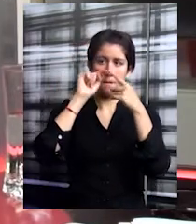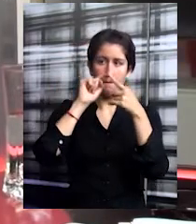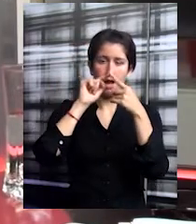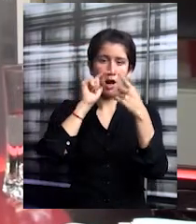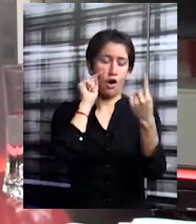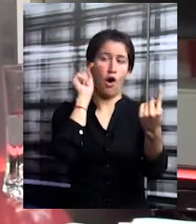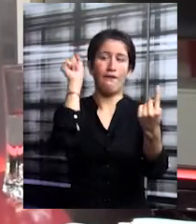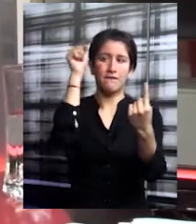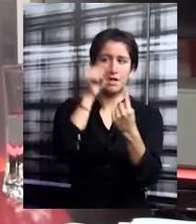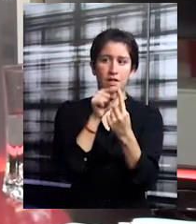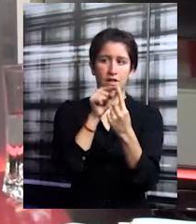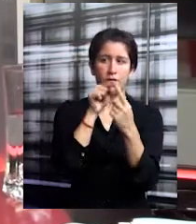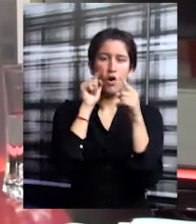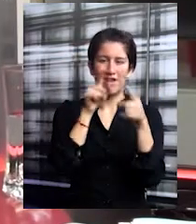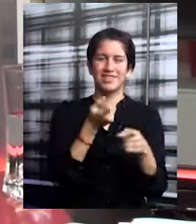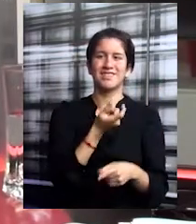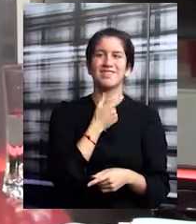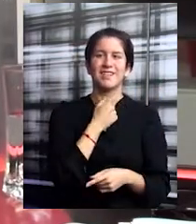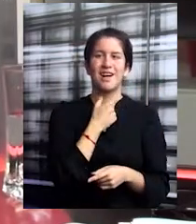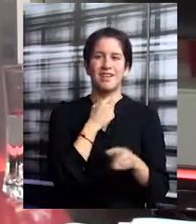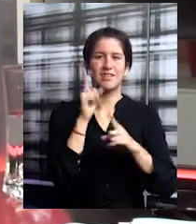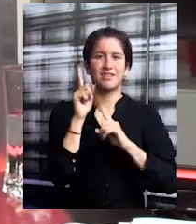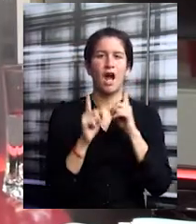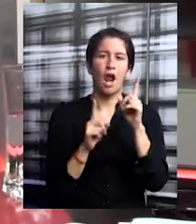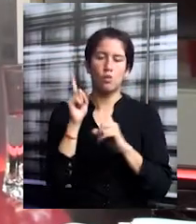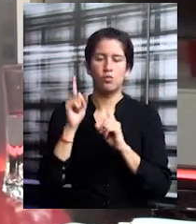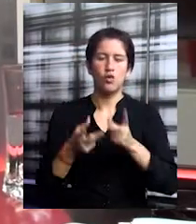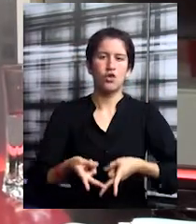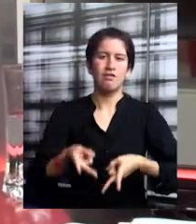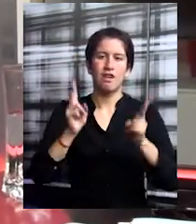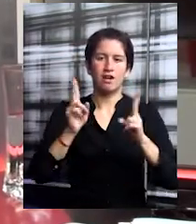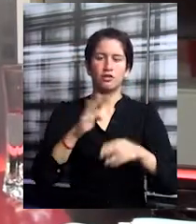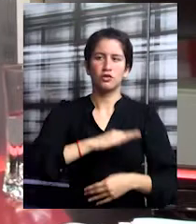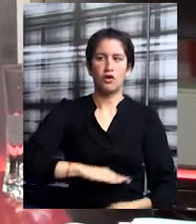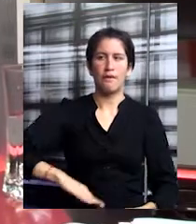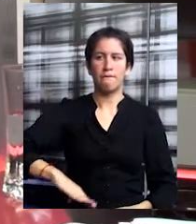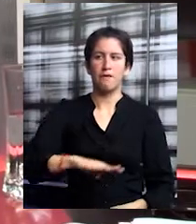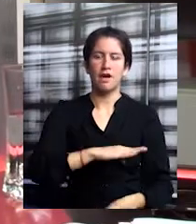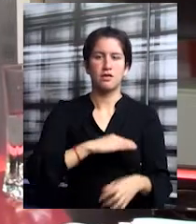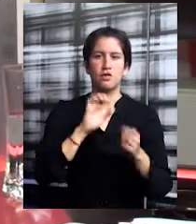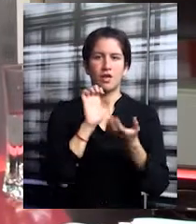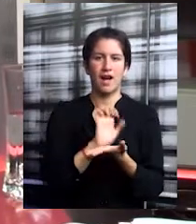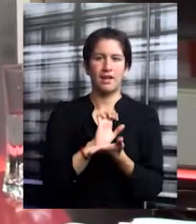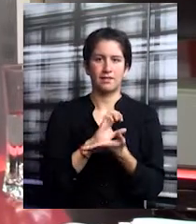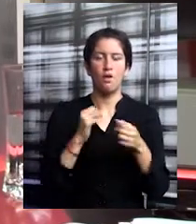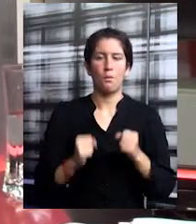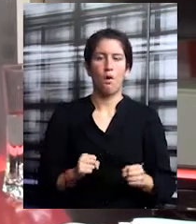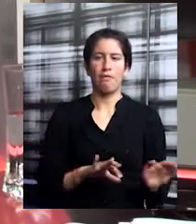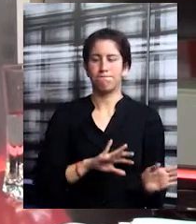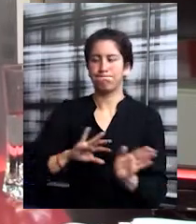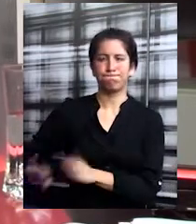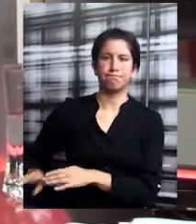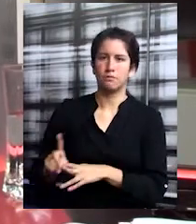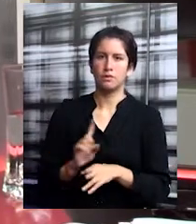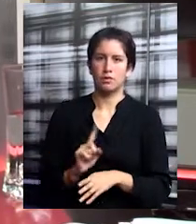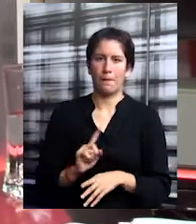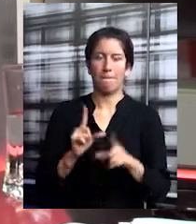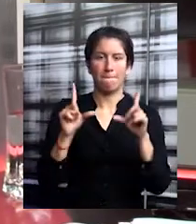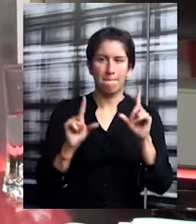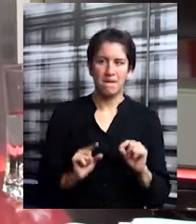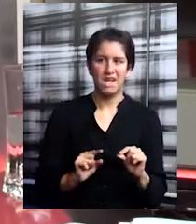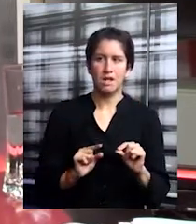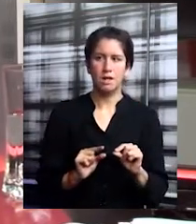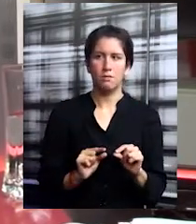garantizar ciertos derechos básicos mínimos que el Estado no se puede hacer al lado. ¿Cuáles son? Mínimos, ciertos mínimos de salud, de educación,